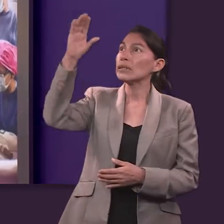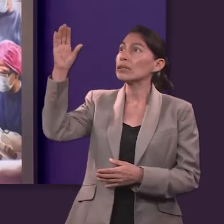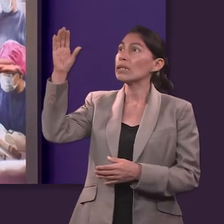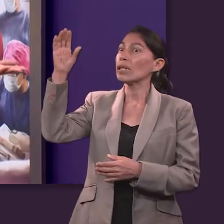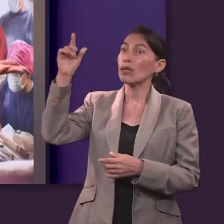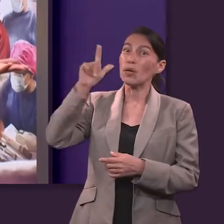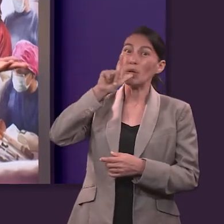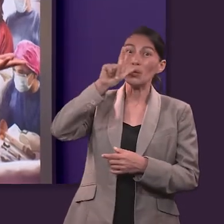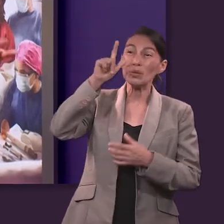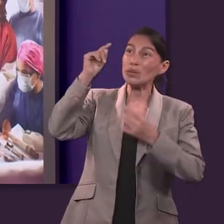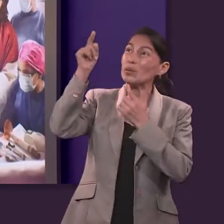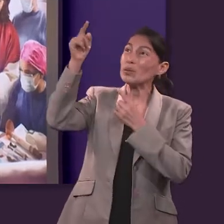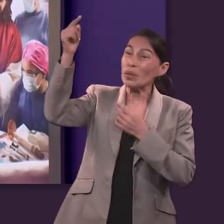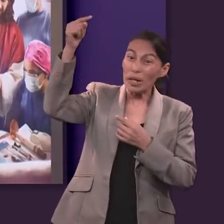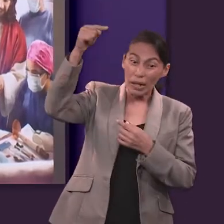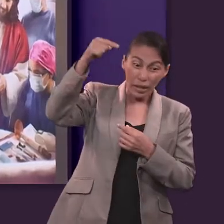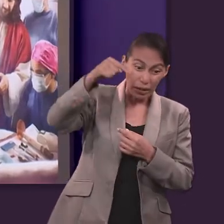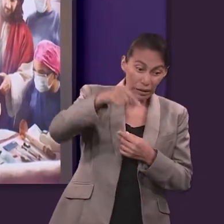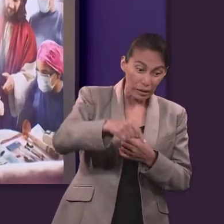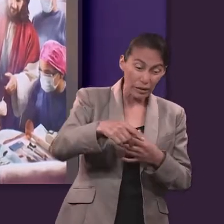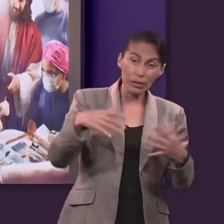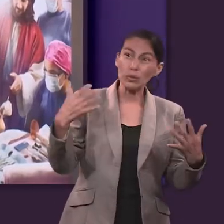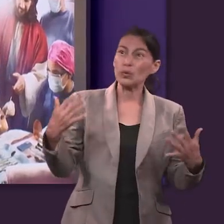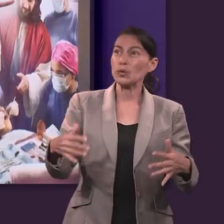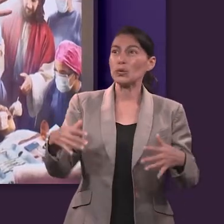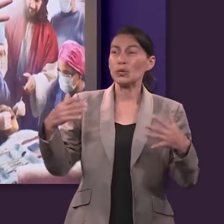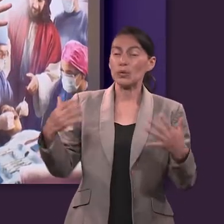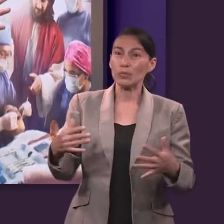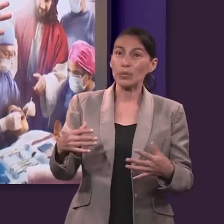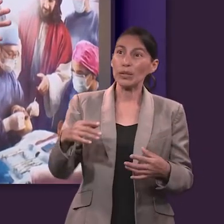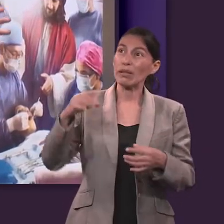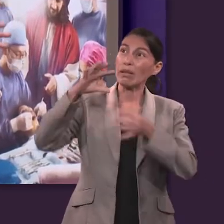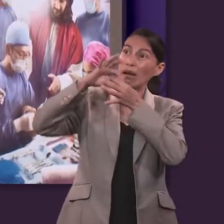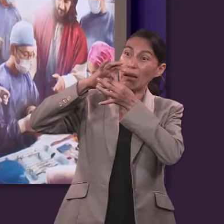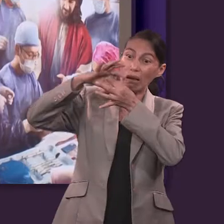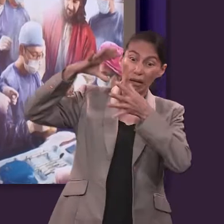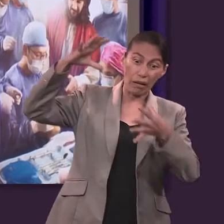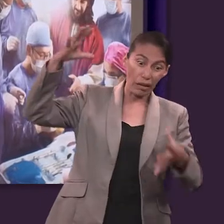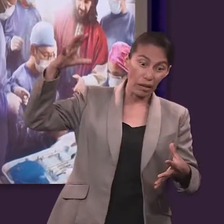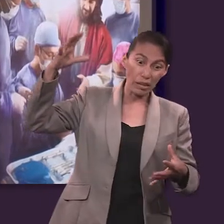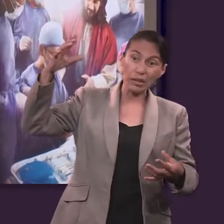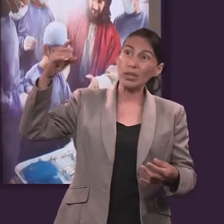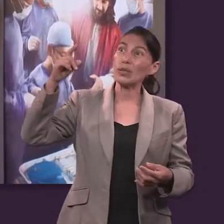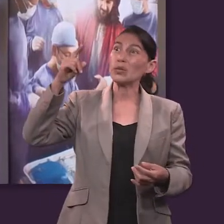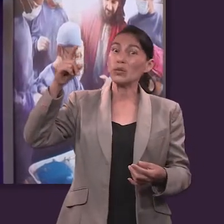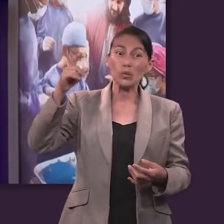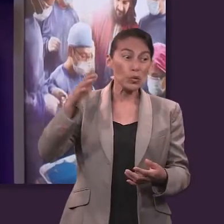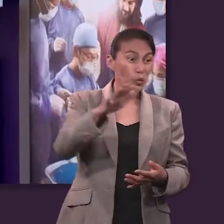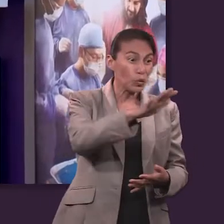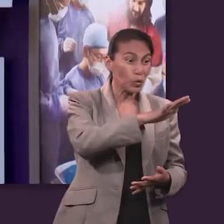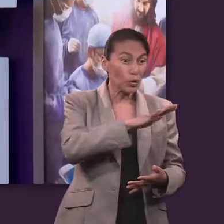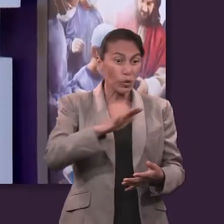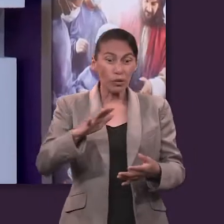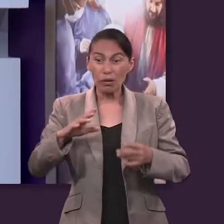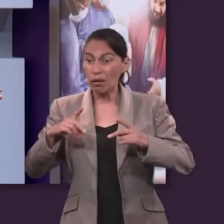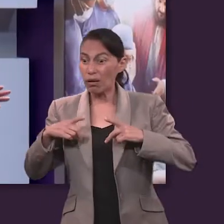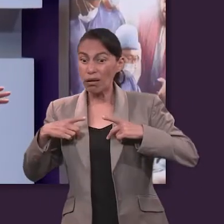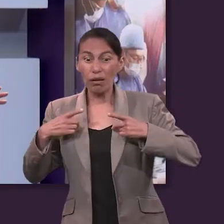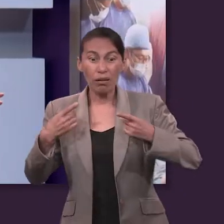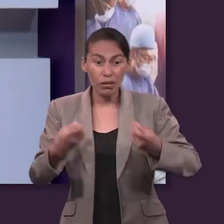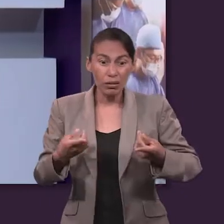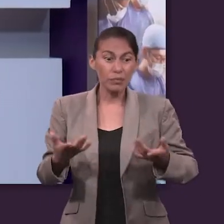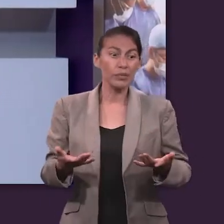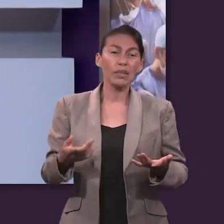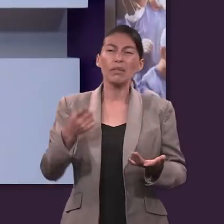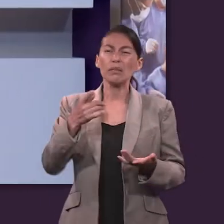¿Cómo caíste del cielo, oh lucero, hijo de la mañana? Cortado fuiste por tierra, tú que debilitabas